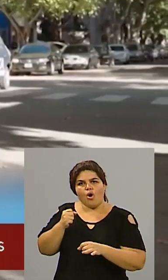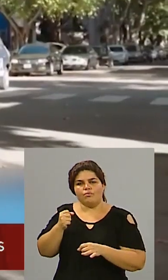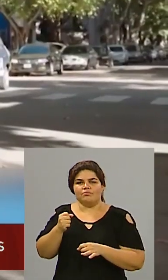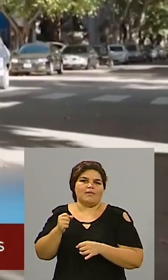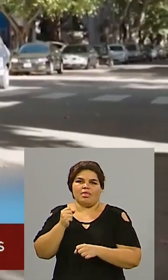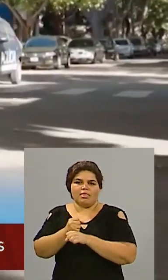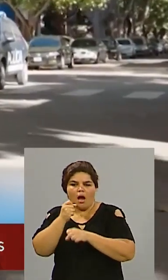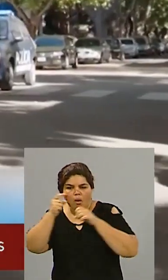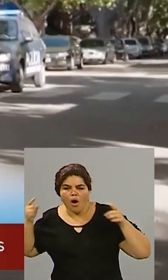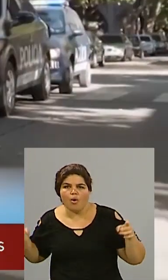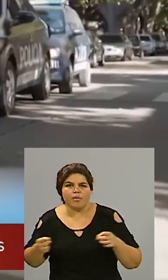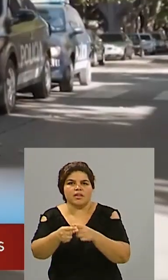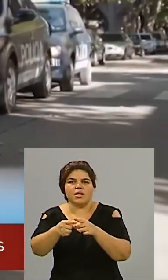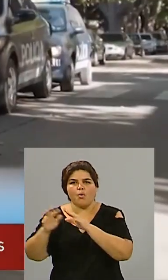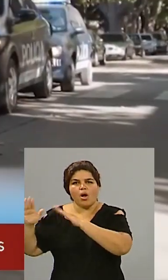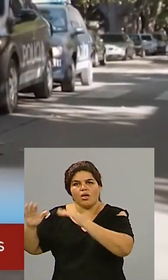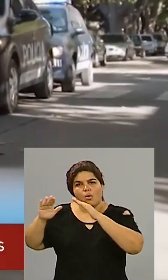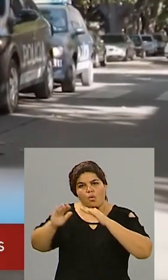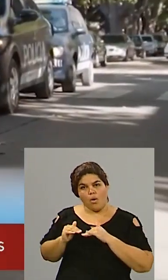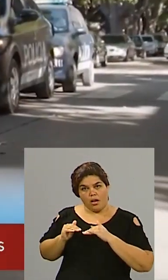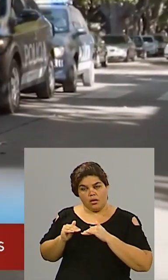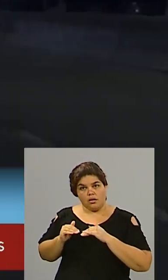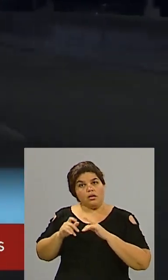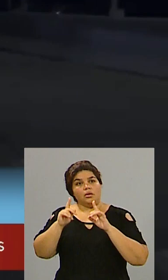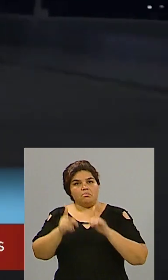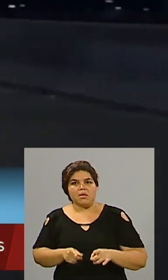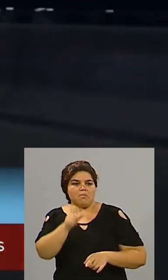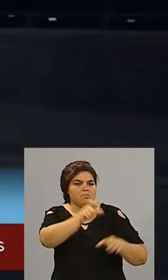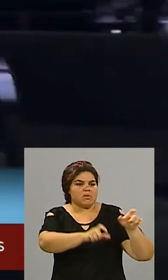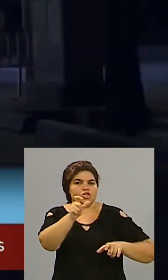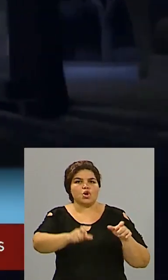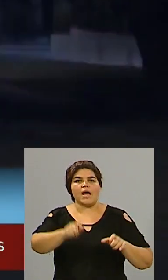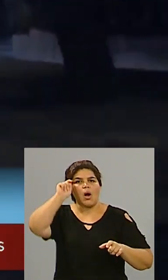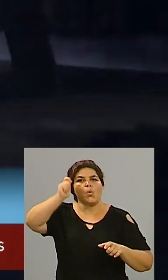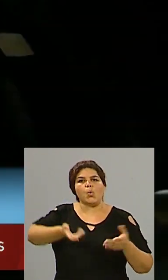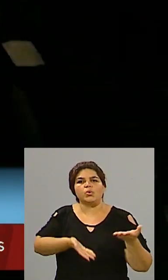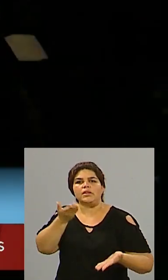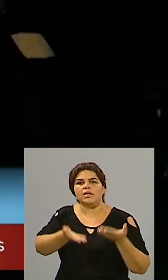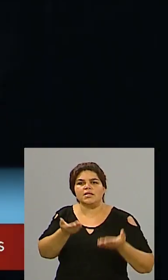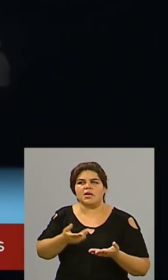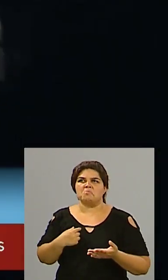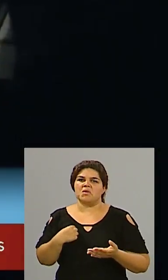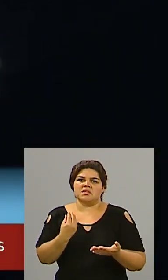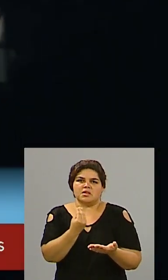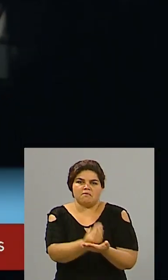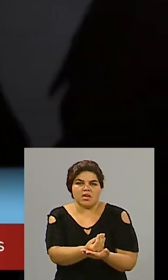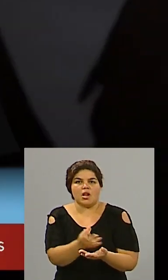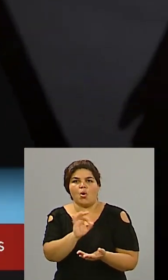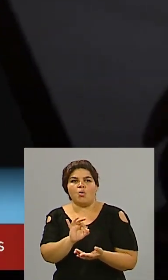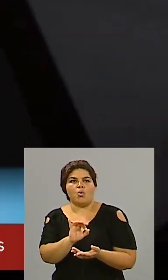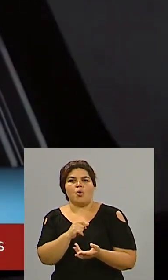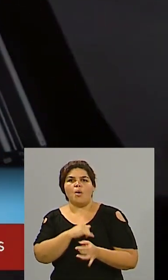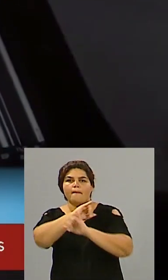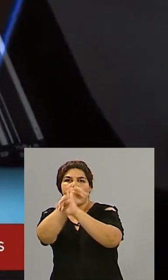Es ordenatorio, uh-huh. Y es ordenatorio que la gente que va en busca de un servicio de justicia, así sea una cuestión civil o una justicia de paz o